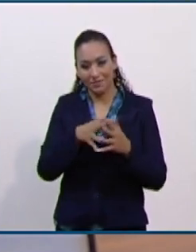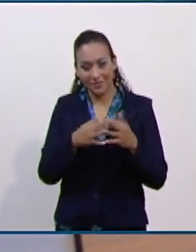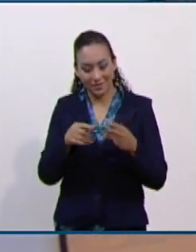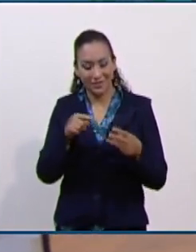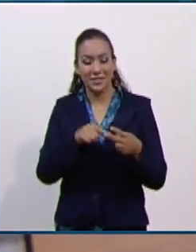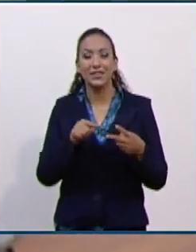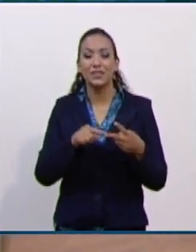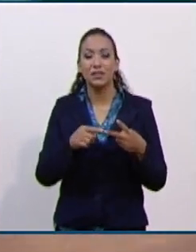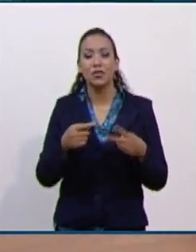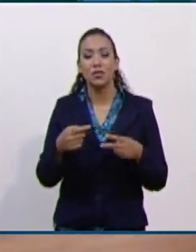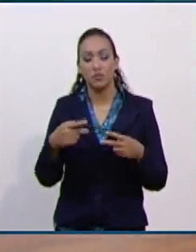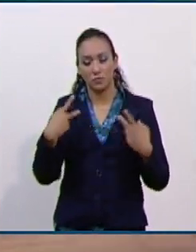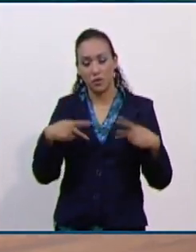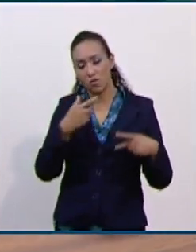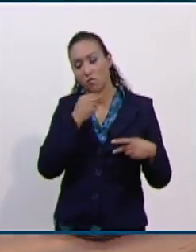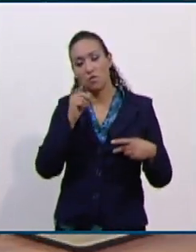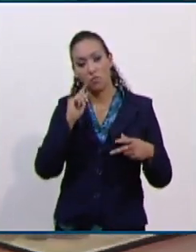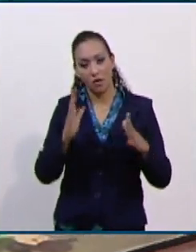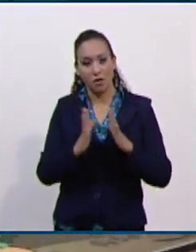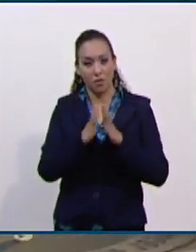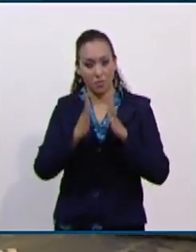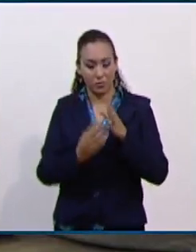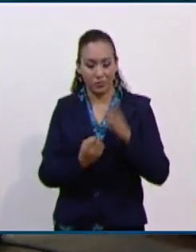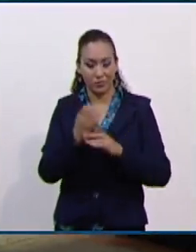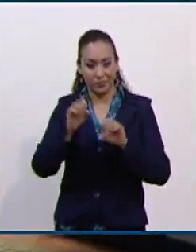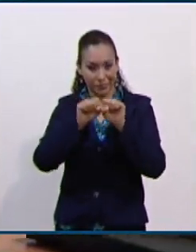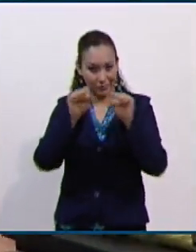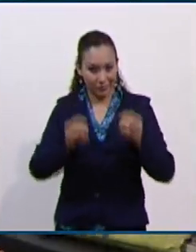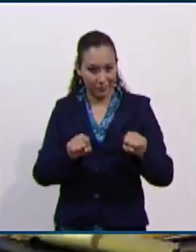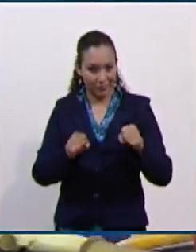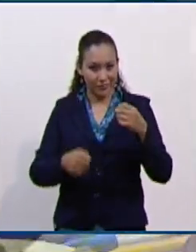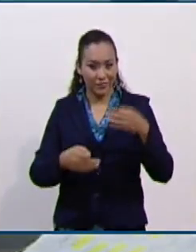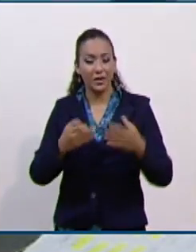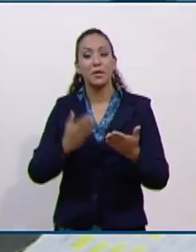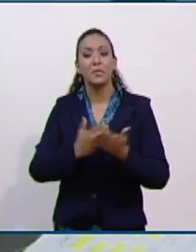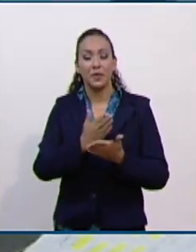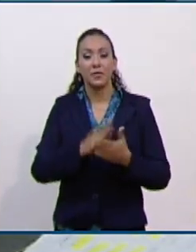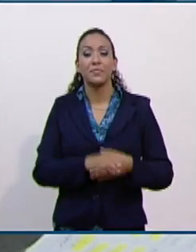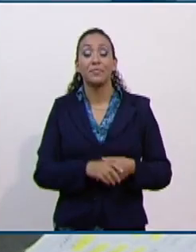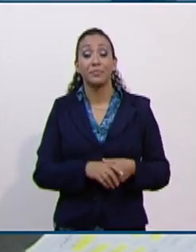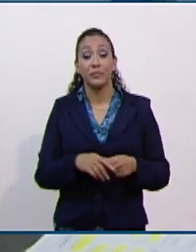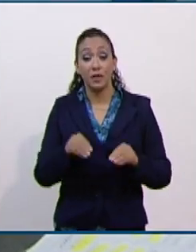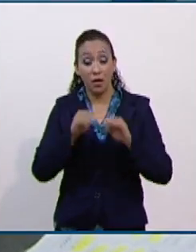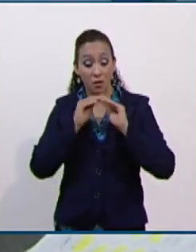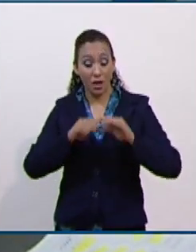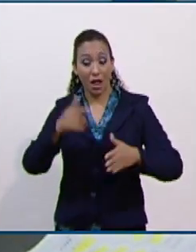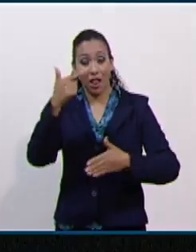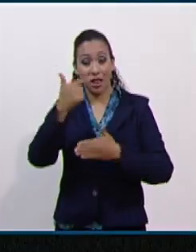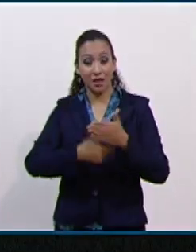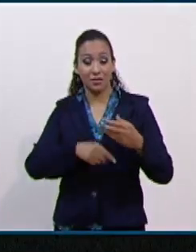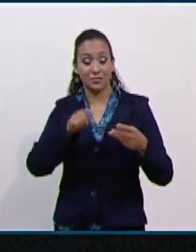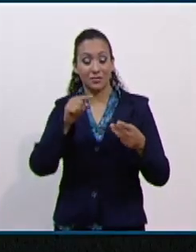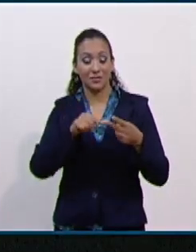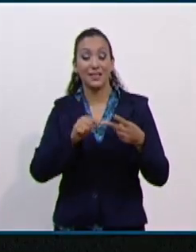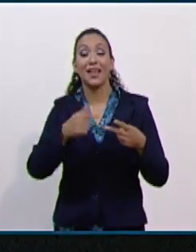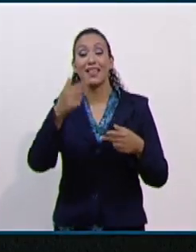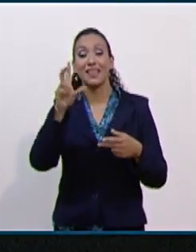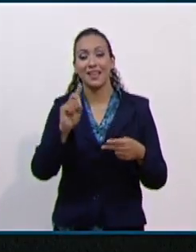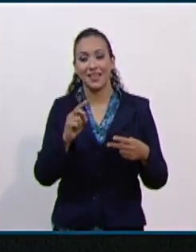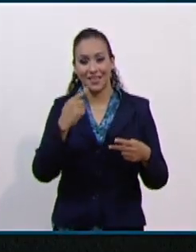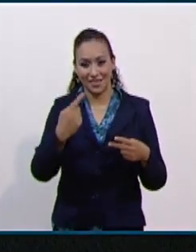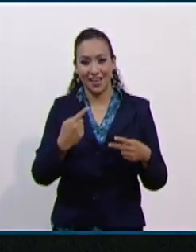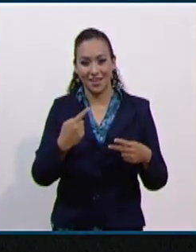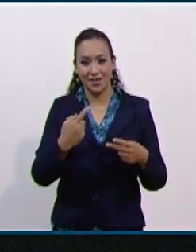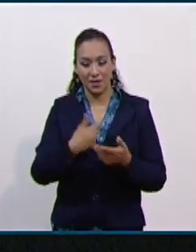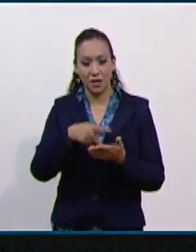jueces de distrito especializados en el nuevo sistema de justicia penal acusatorio, se publicó la lista de 31 vencedores. En los